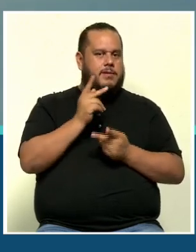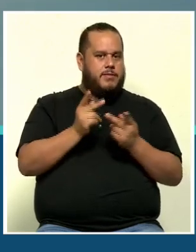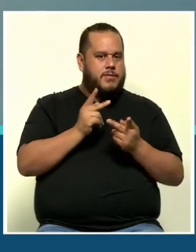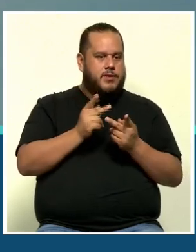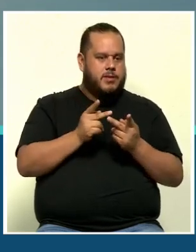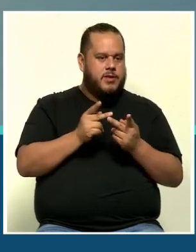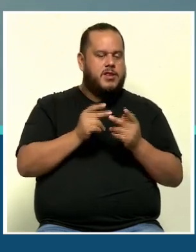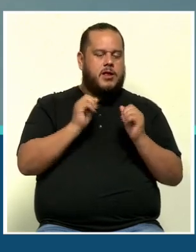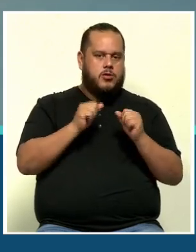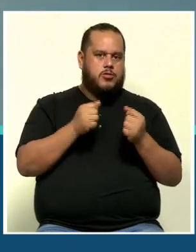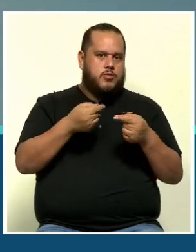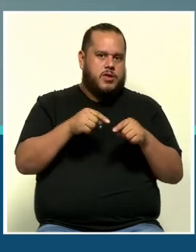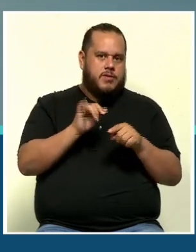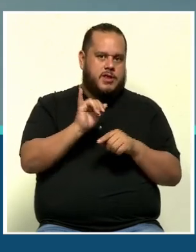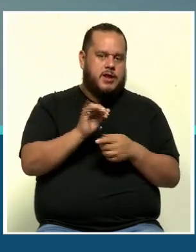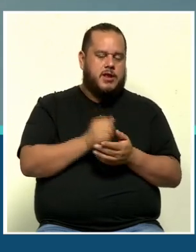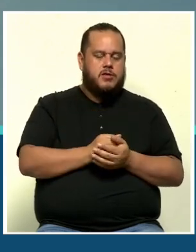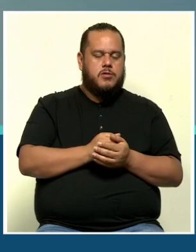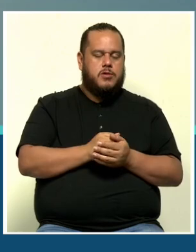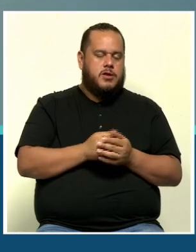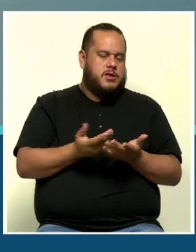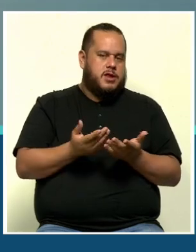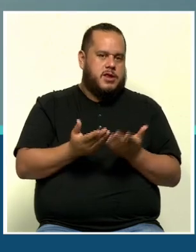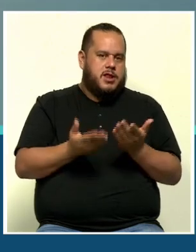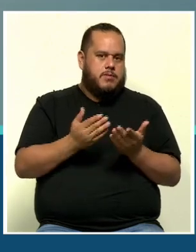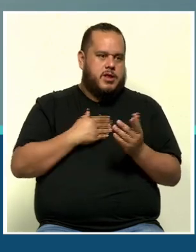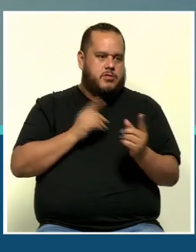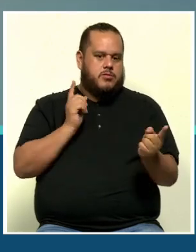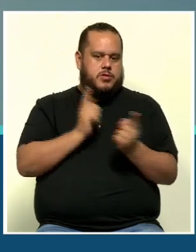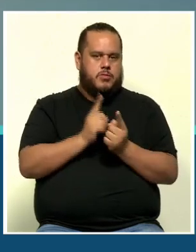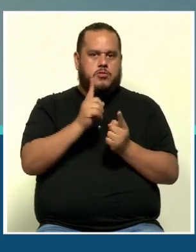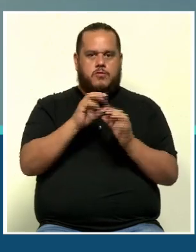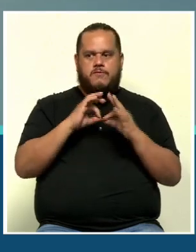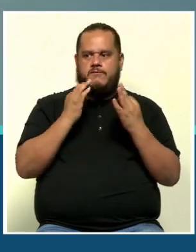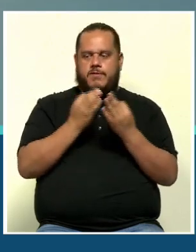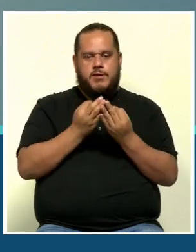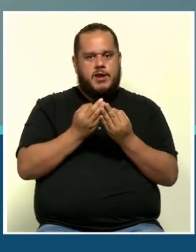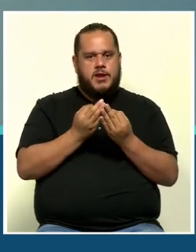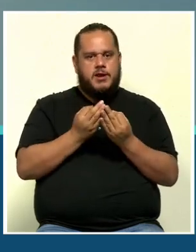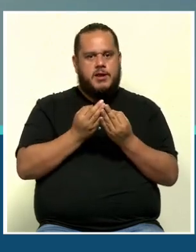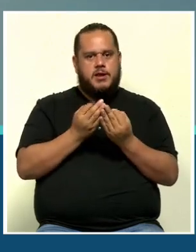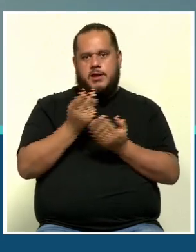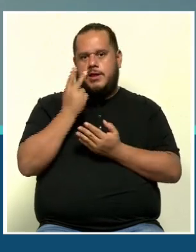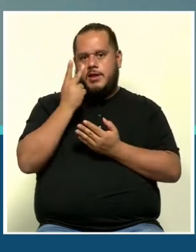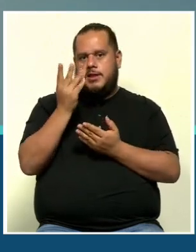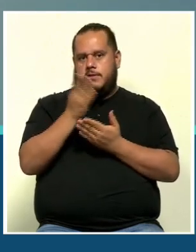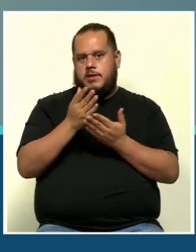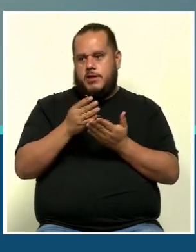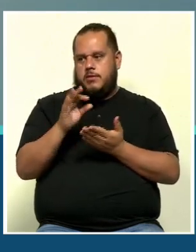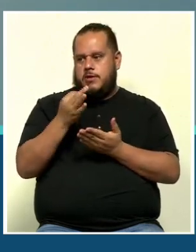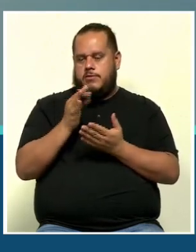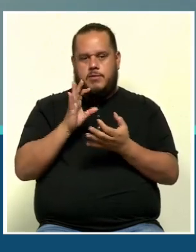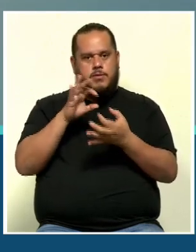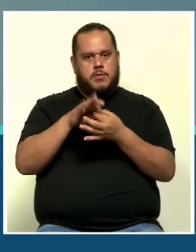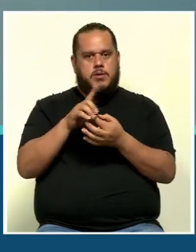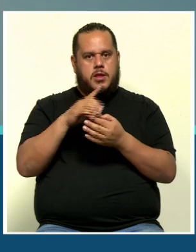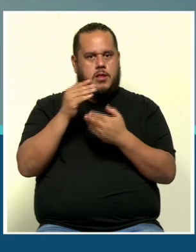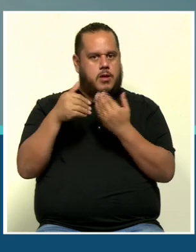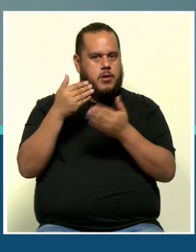nos puede pasar eso, ¿verdad? Que de pronto nos encontramos con un familiar que se ve de alguna manera vinculado a un